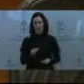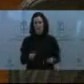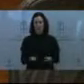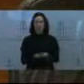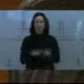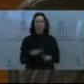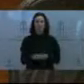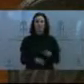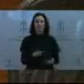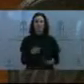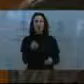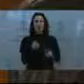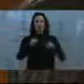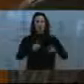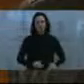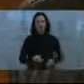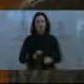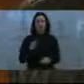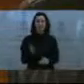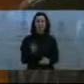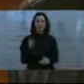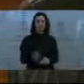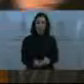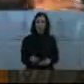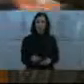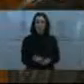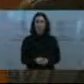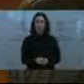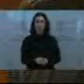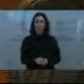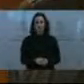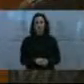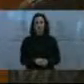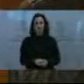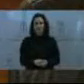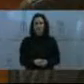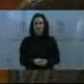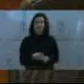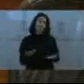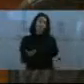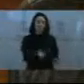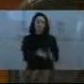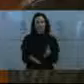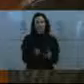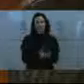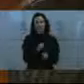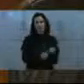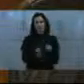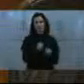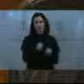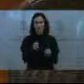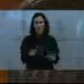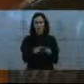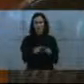daños, los daños que producen hasta niveles aceptables para la economía o para la sociedad. Y ponemos en